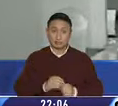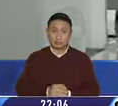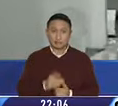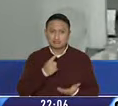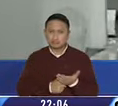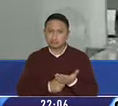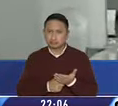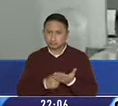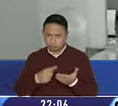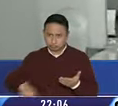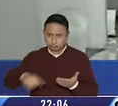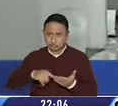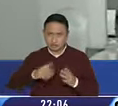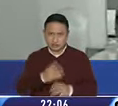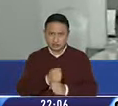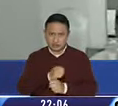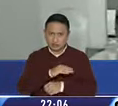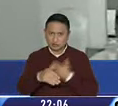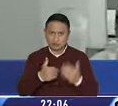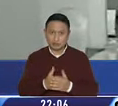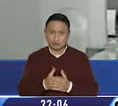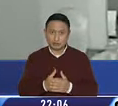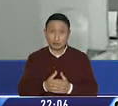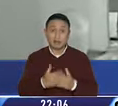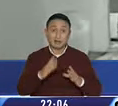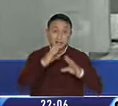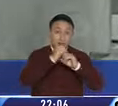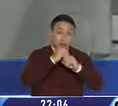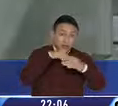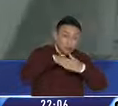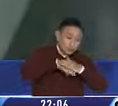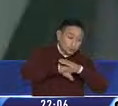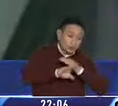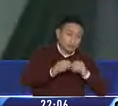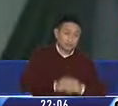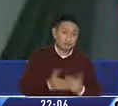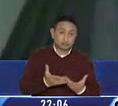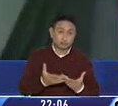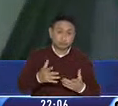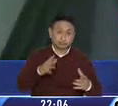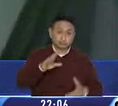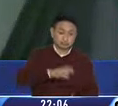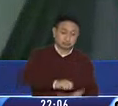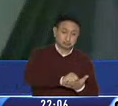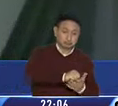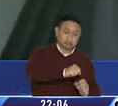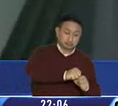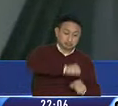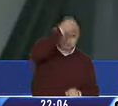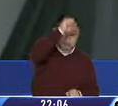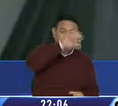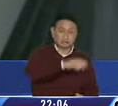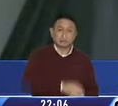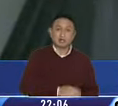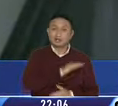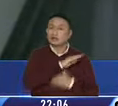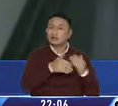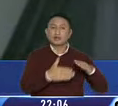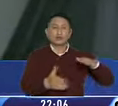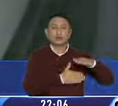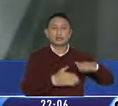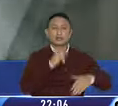sus movimientos y seguridades para volver en la noche y con herramientas acabar con las seguridades. Se llevaban